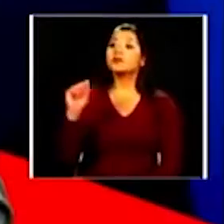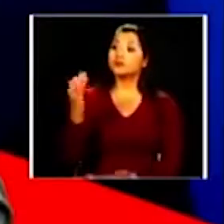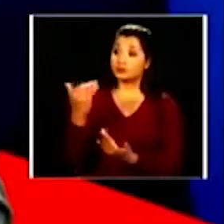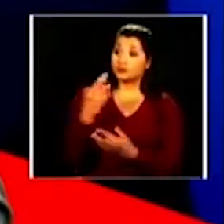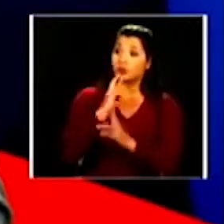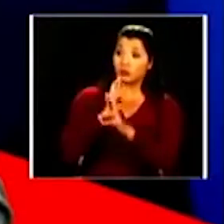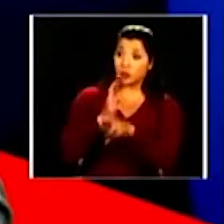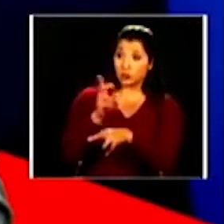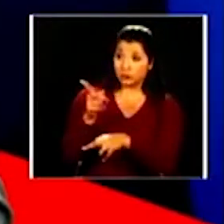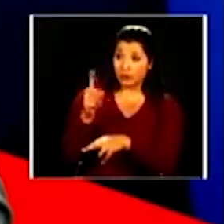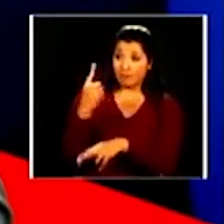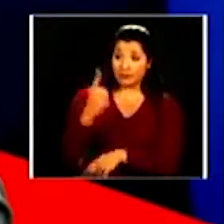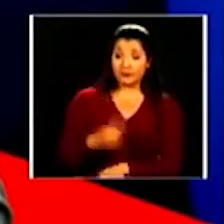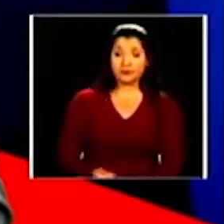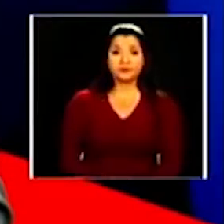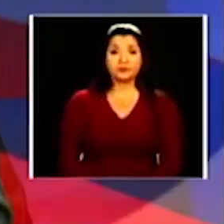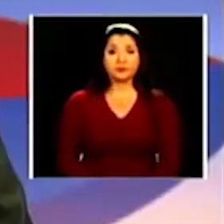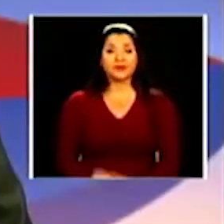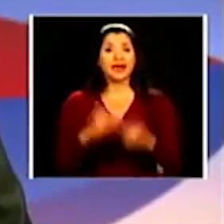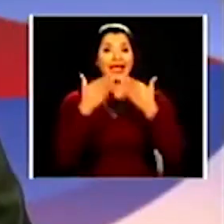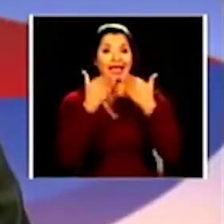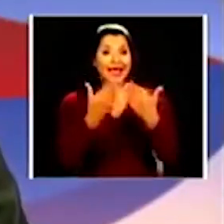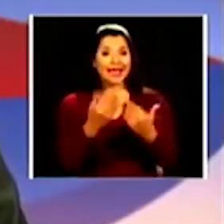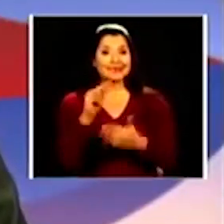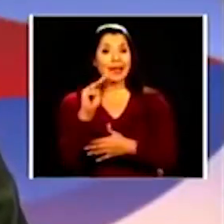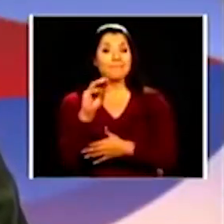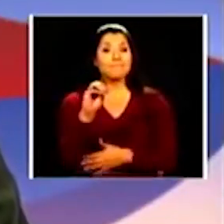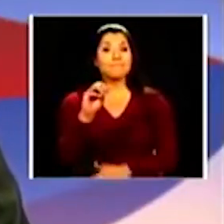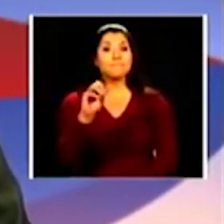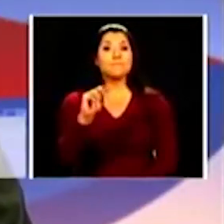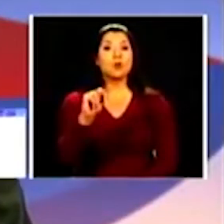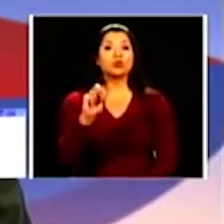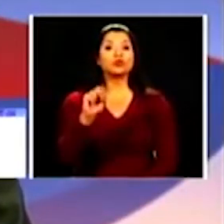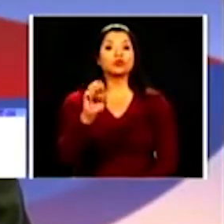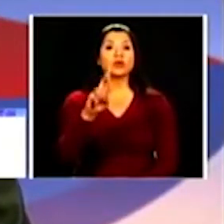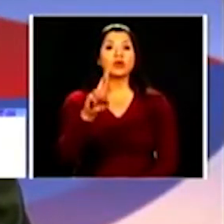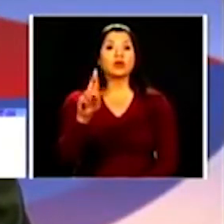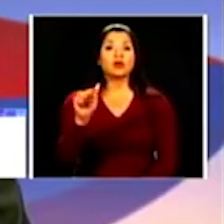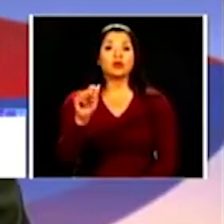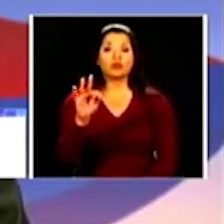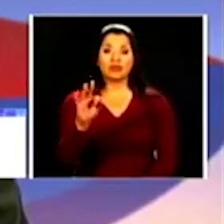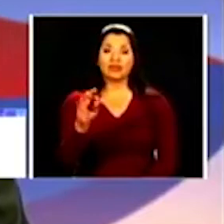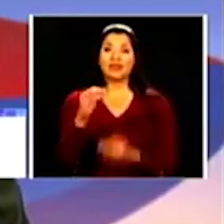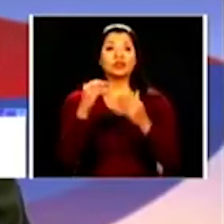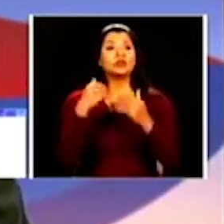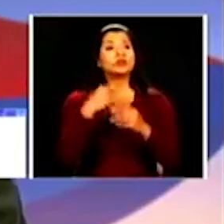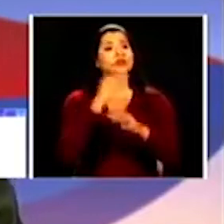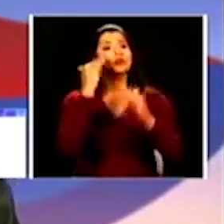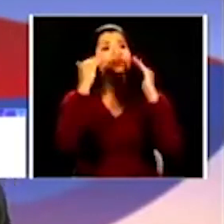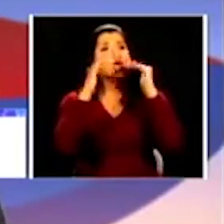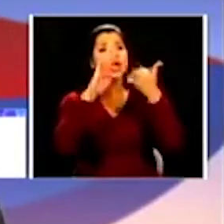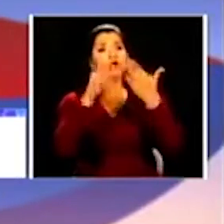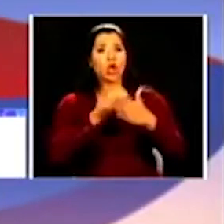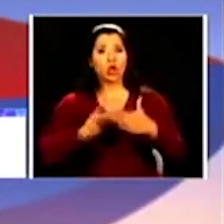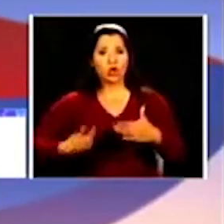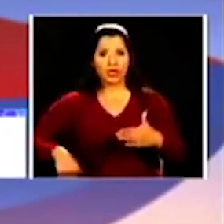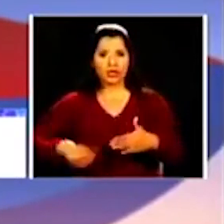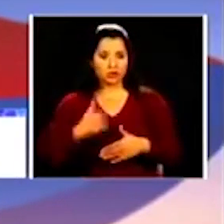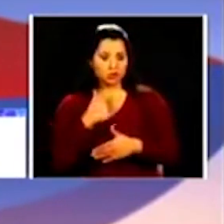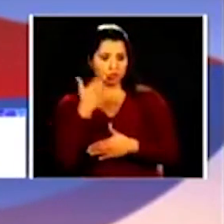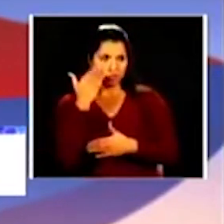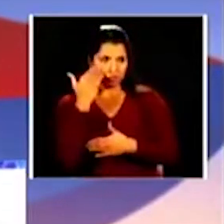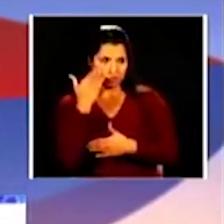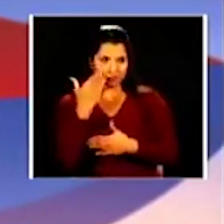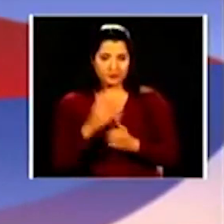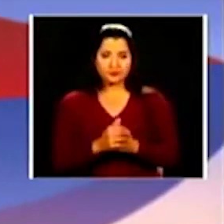para usted primero. Gracias, Montserrat. Un saludo a todos los heredianos también, que estoy seguro tienen muchas expectativas para estas elecciones.